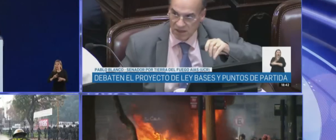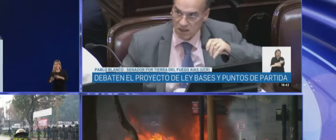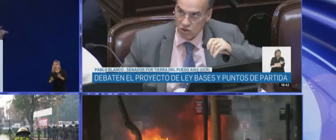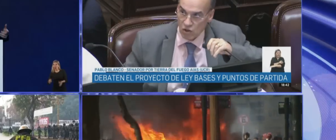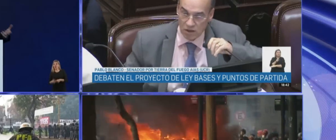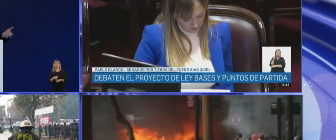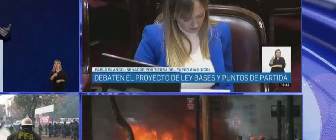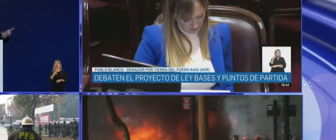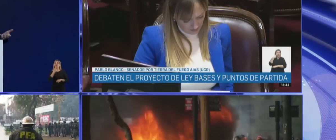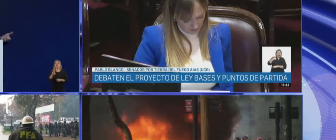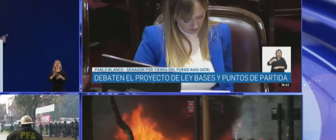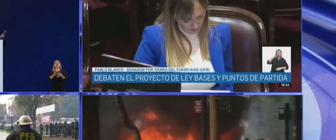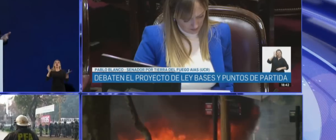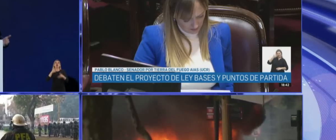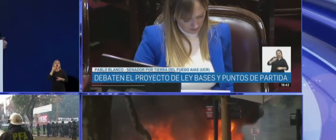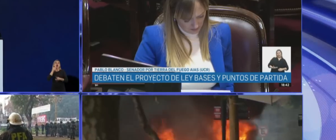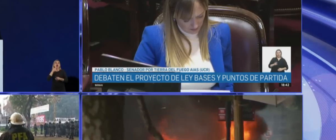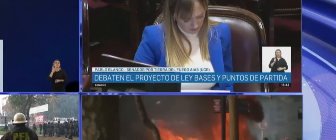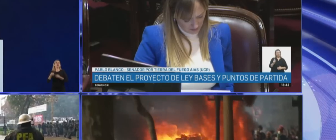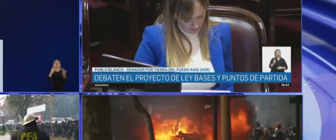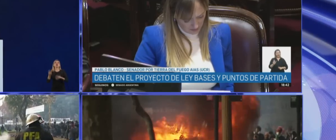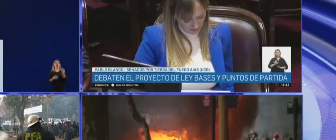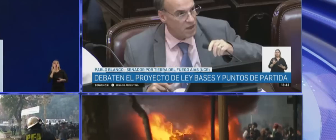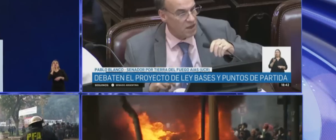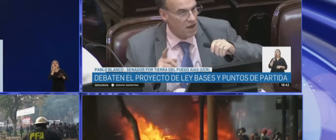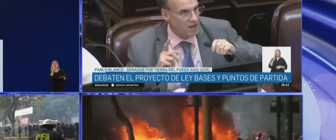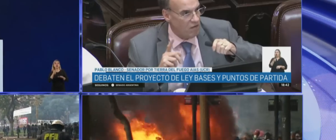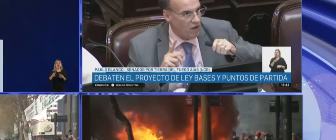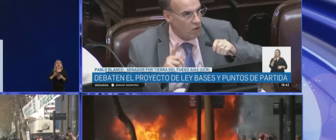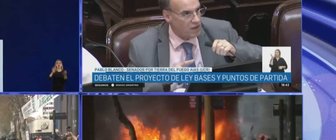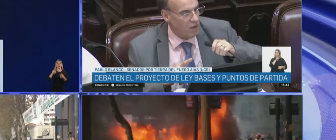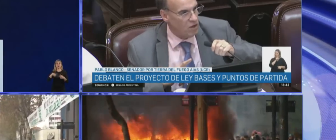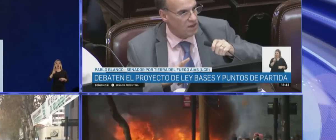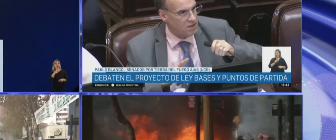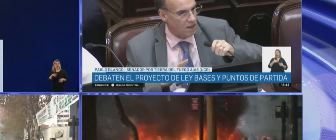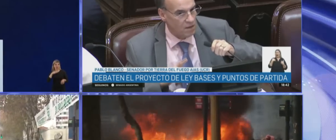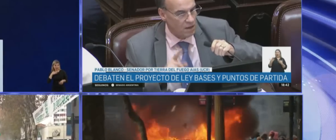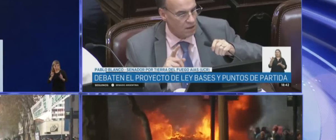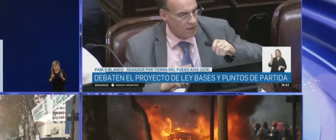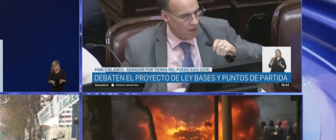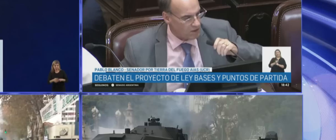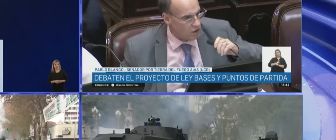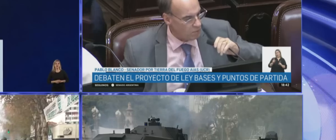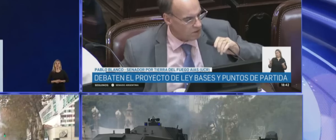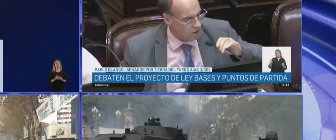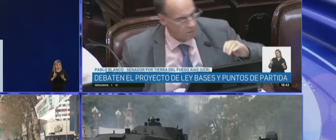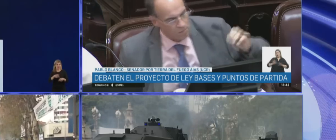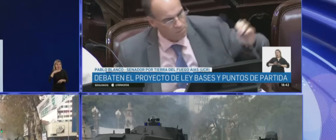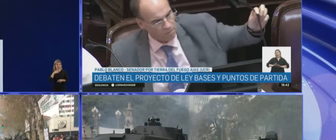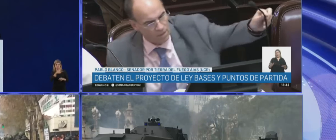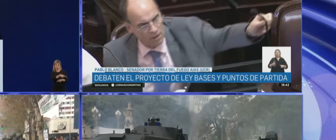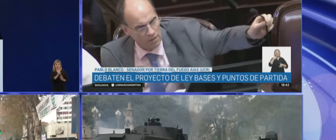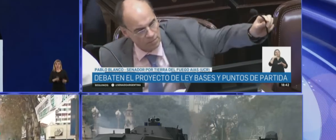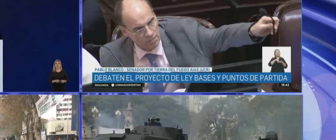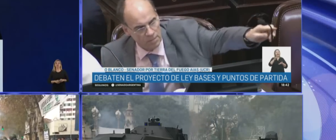Claman por libertad de expresión, pero están llamando a cometer delitos, lo cual también es un delito. Y en